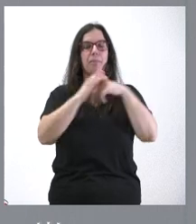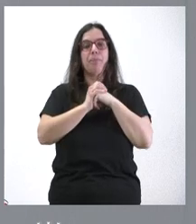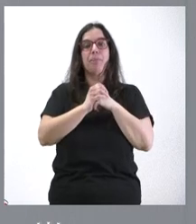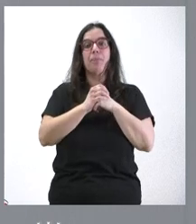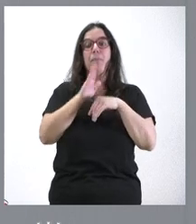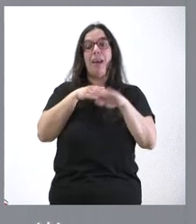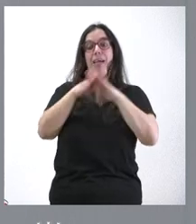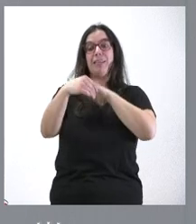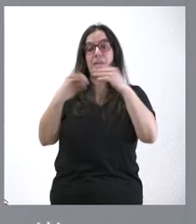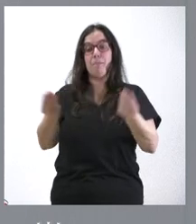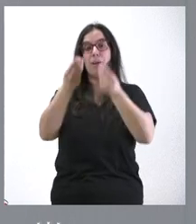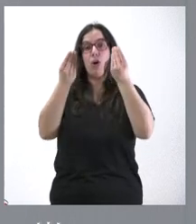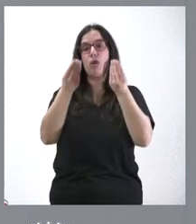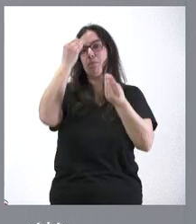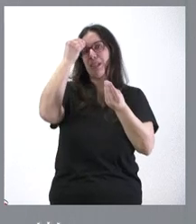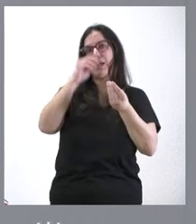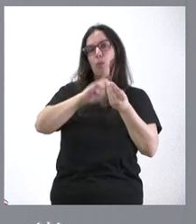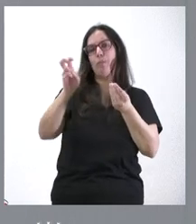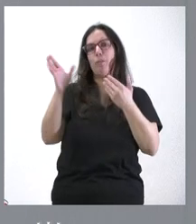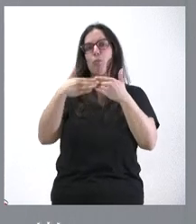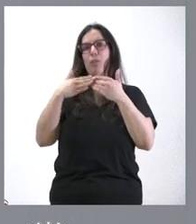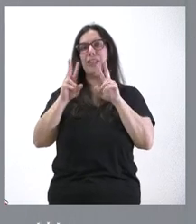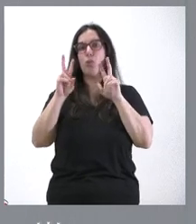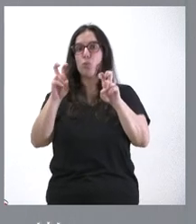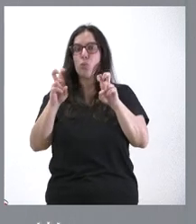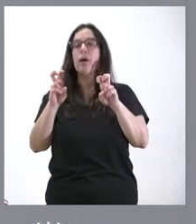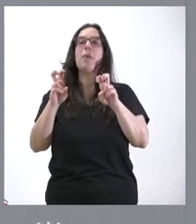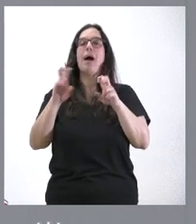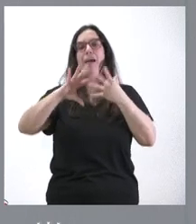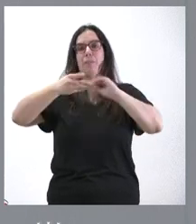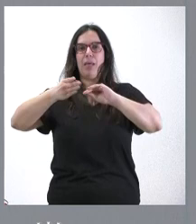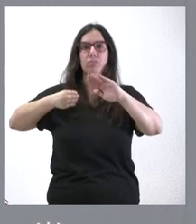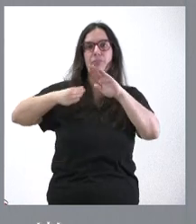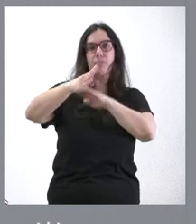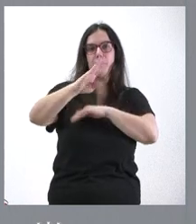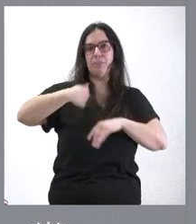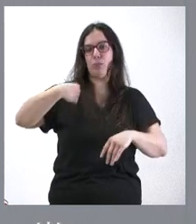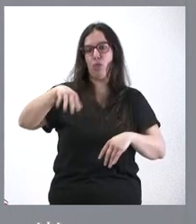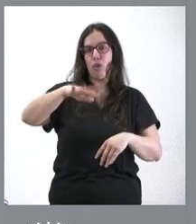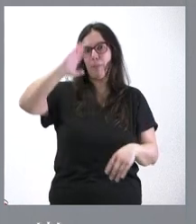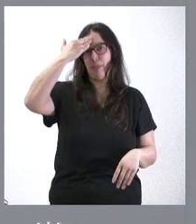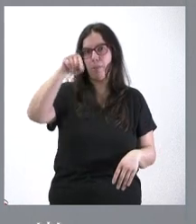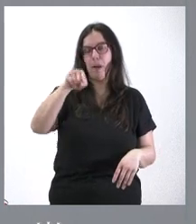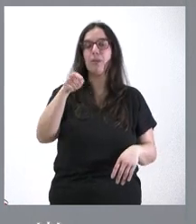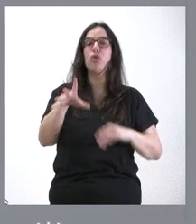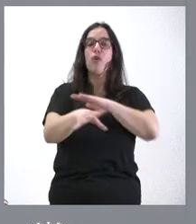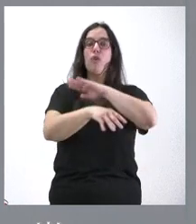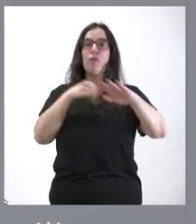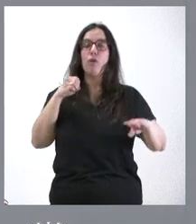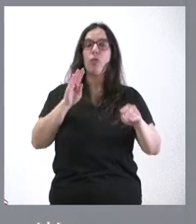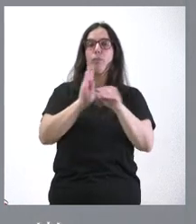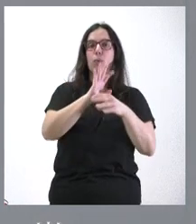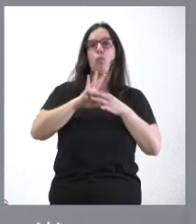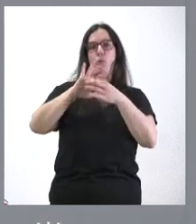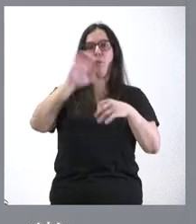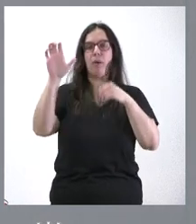accesibilidad del edificio se plantea un nuevo acceso adaptado a través del vestíbulo principal como les digo Son fondos financiados por la Unión